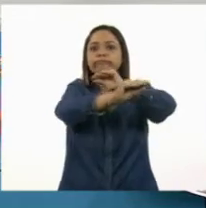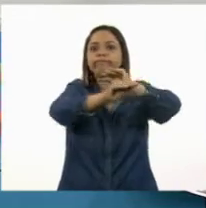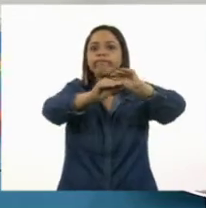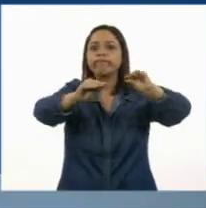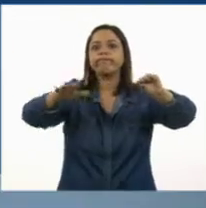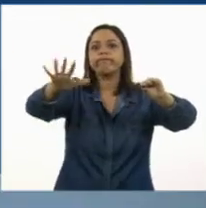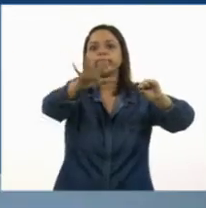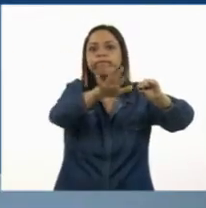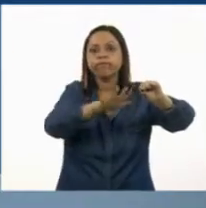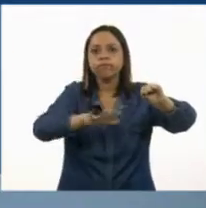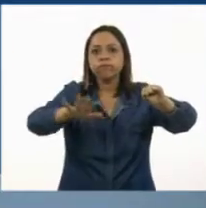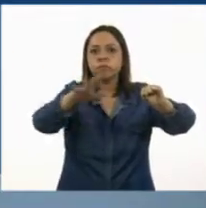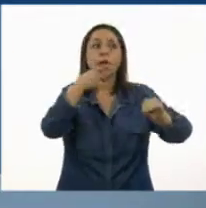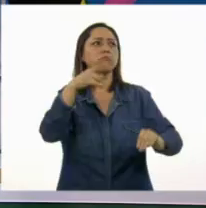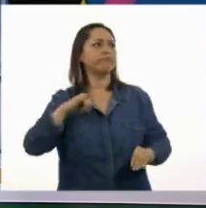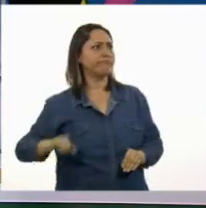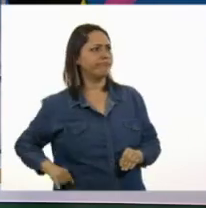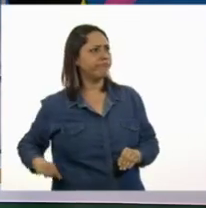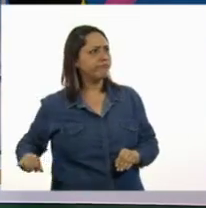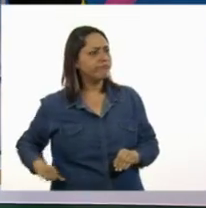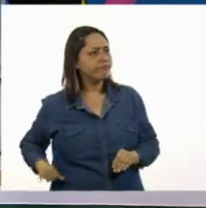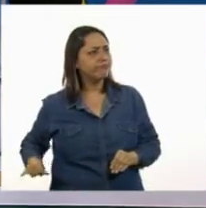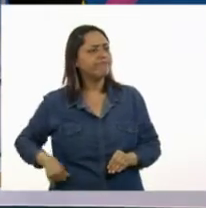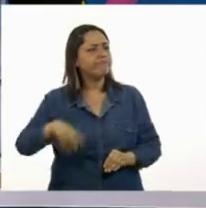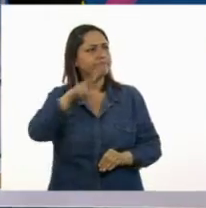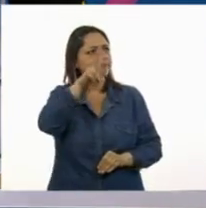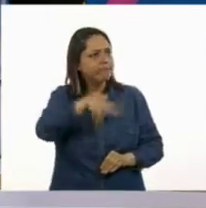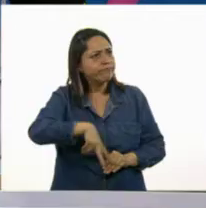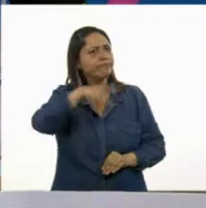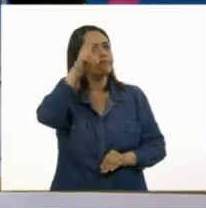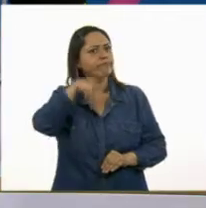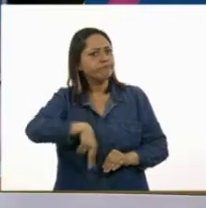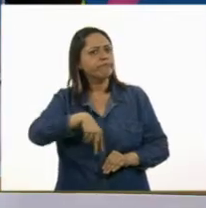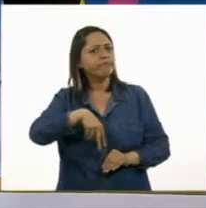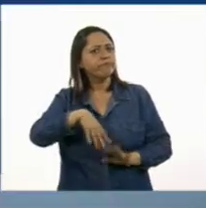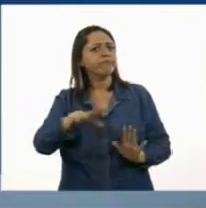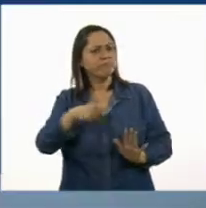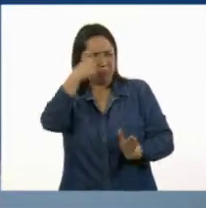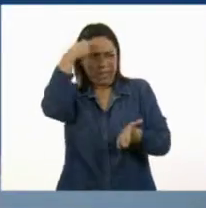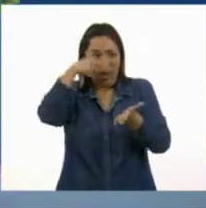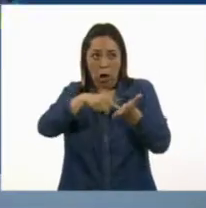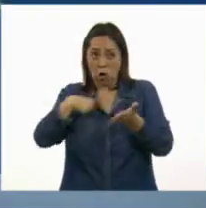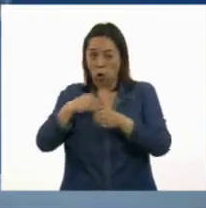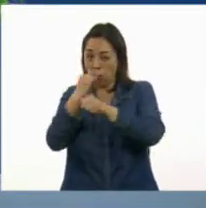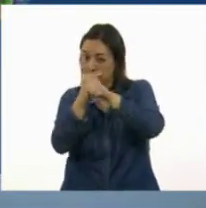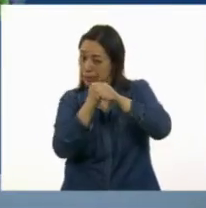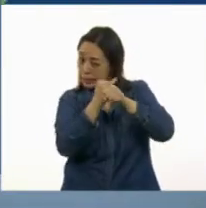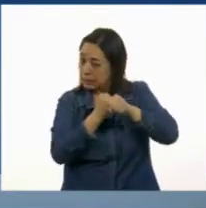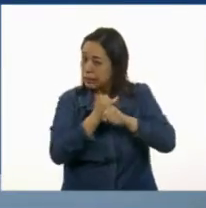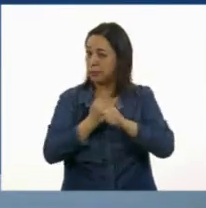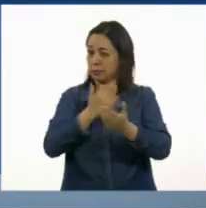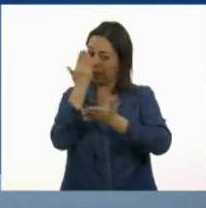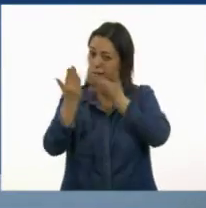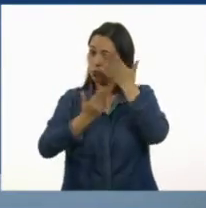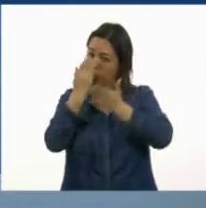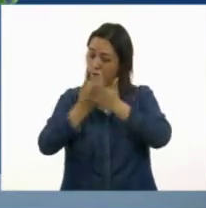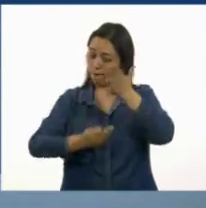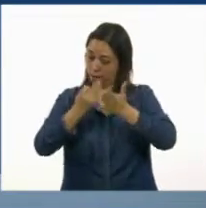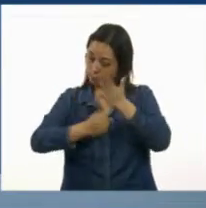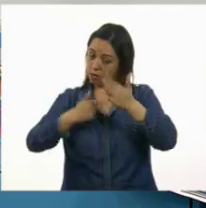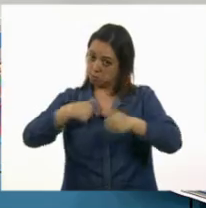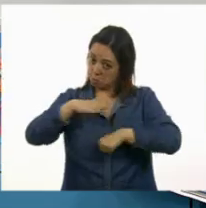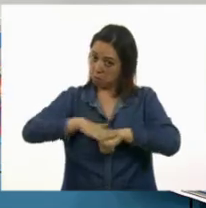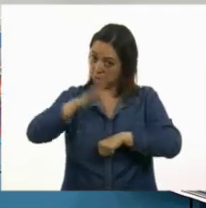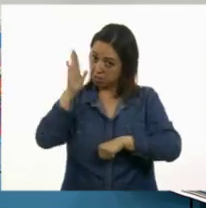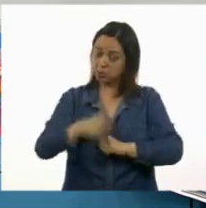¡Wow! ¡Qué interesante, maestro! Creo que me voy a poner a investigar y estudiar más. Muy bien, Ton. Pues